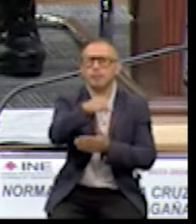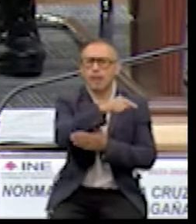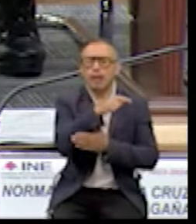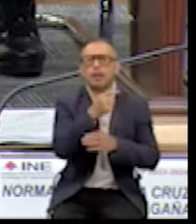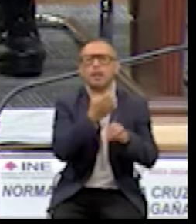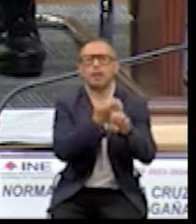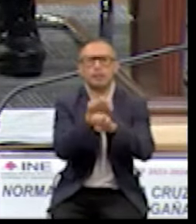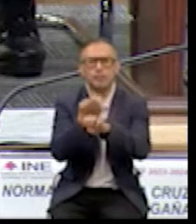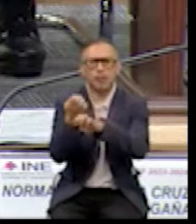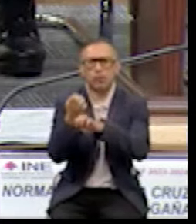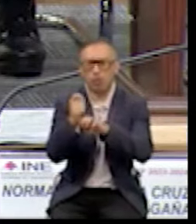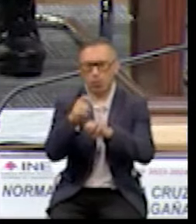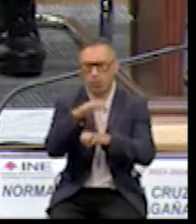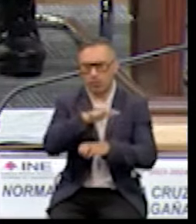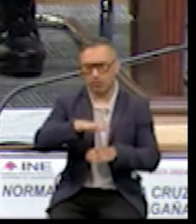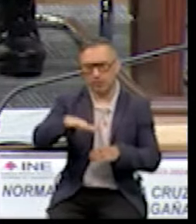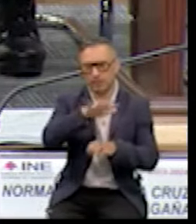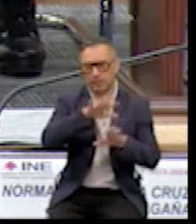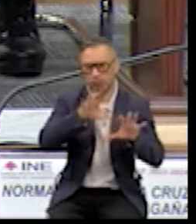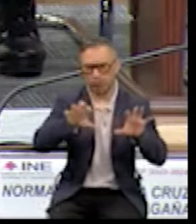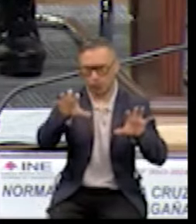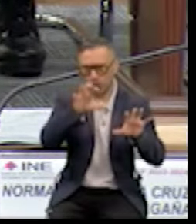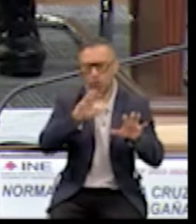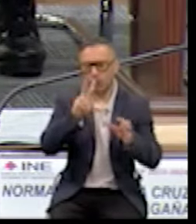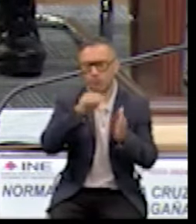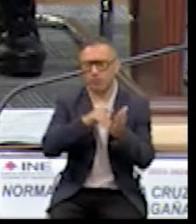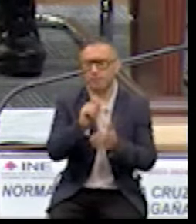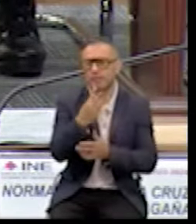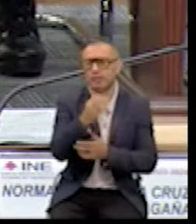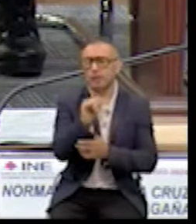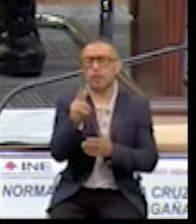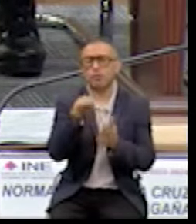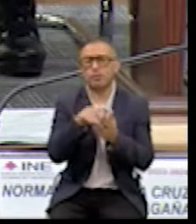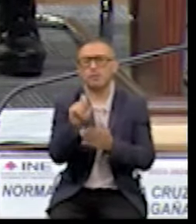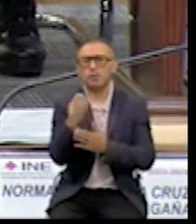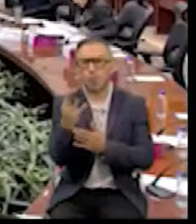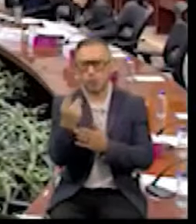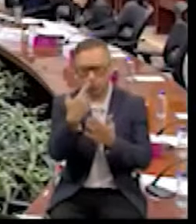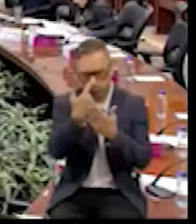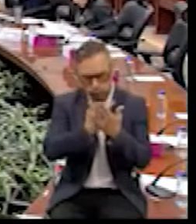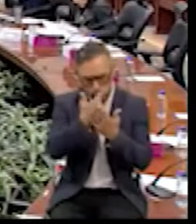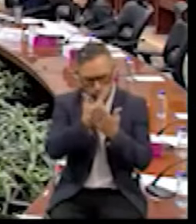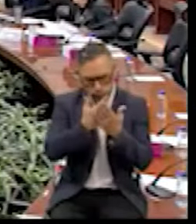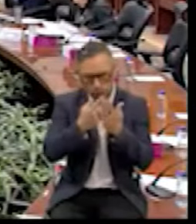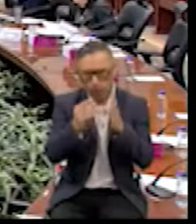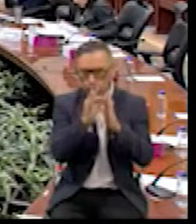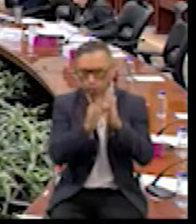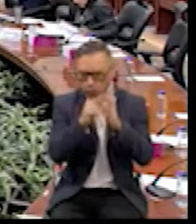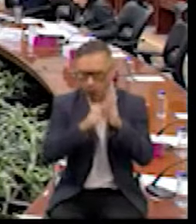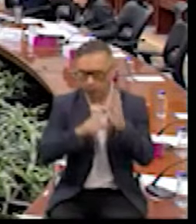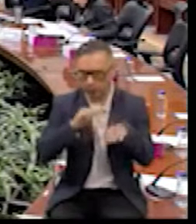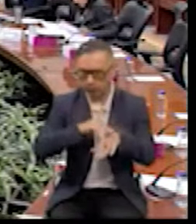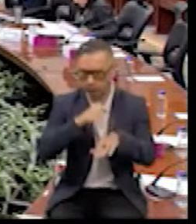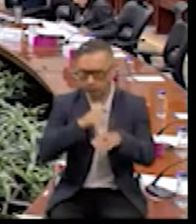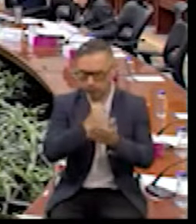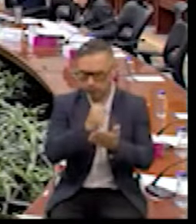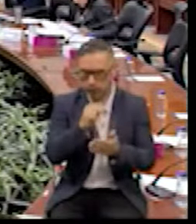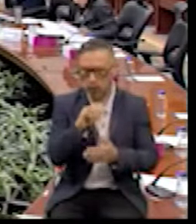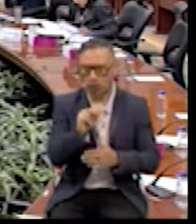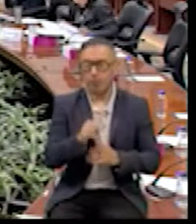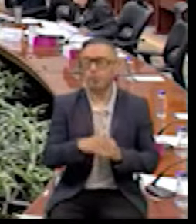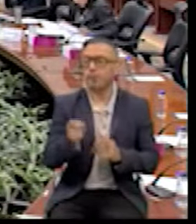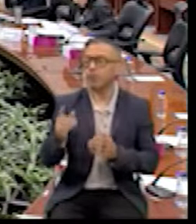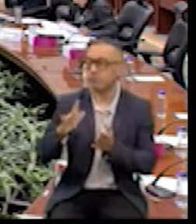Santiago Taboada como candidato de consenso. Dicen que Marco Cortés ya habría convencido tanto a Alito como a Jesús Zambrano y